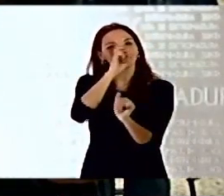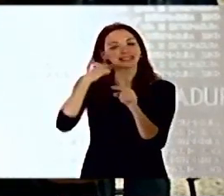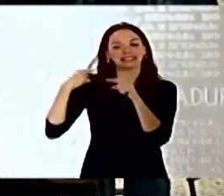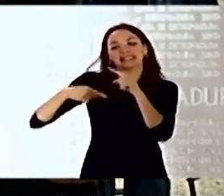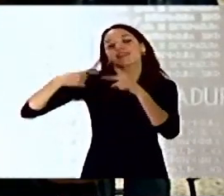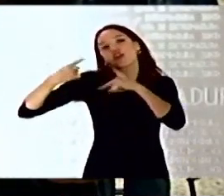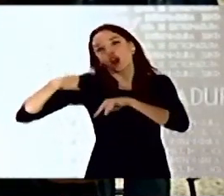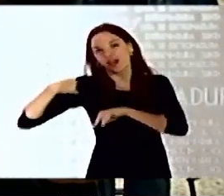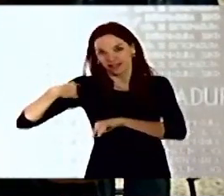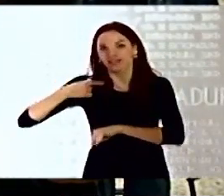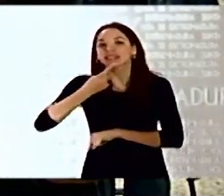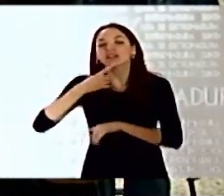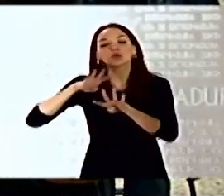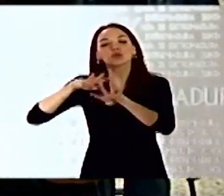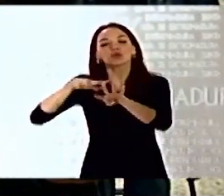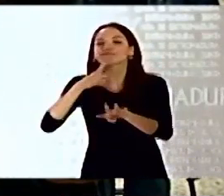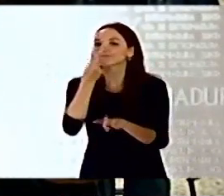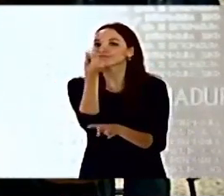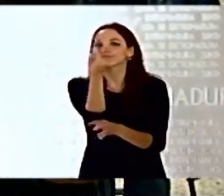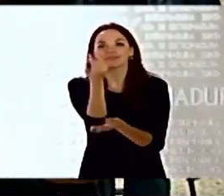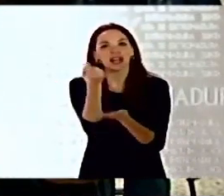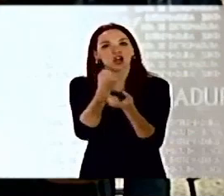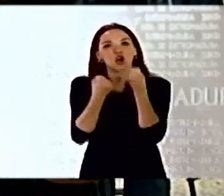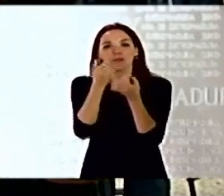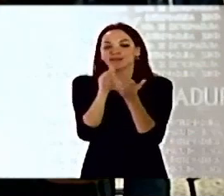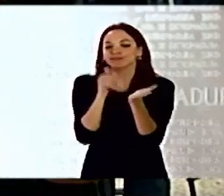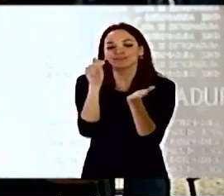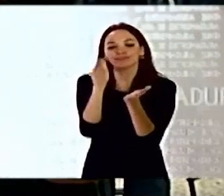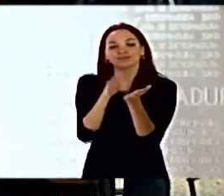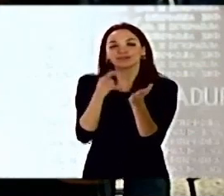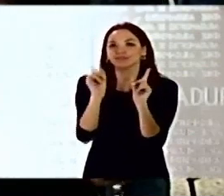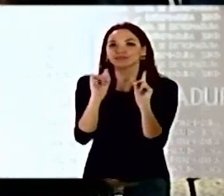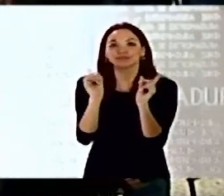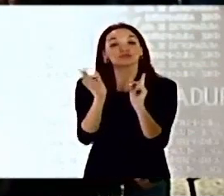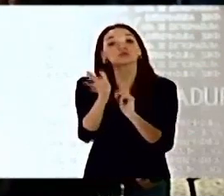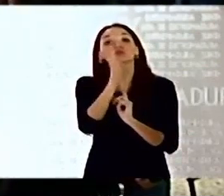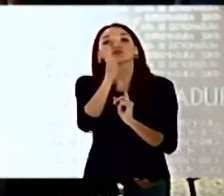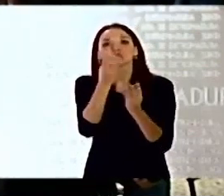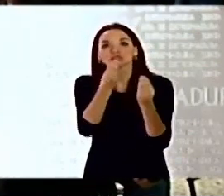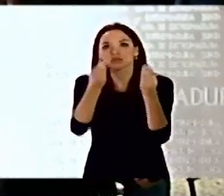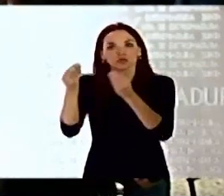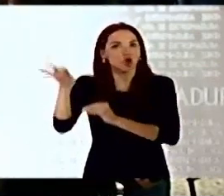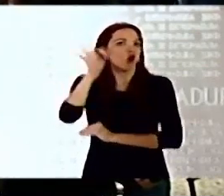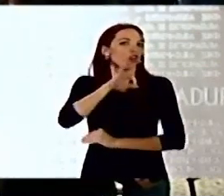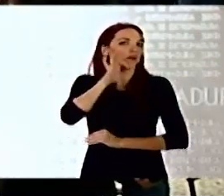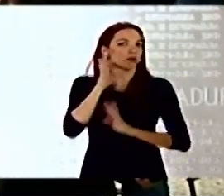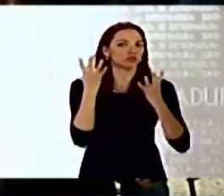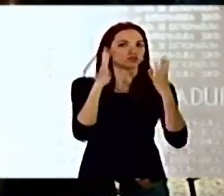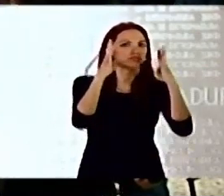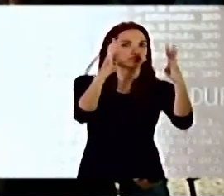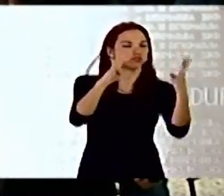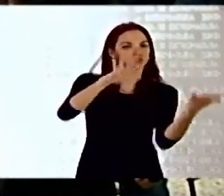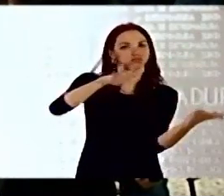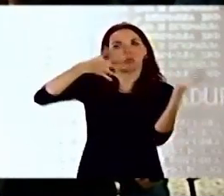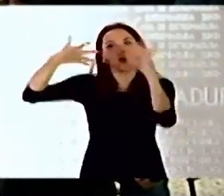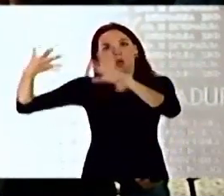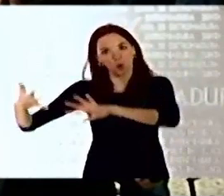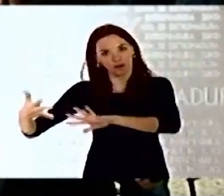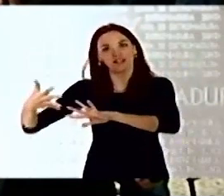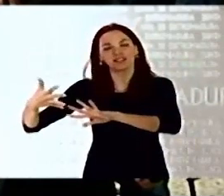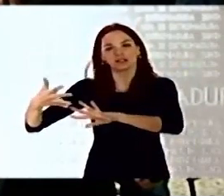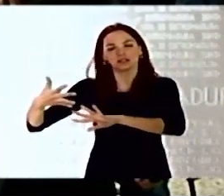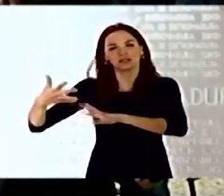llamar, que decían que no es rentable debido a la gran cantidad que se está convirtiendo de olivar en intensivo y superintensivo. Mi